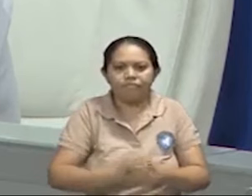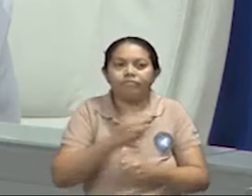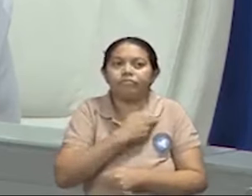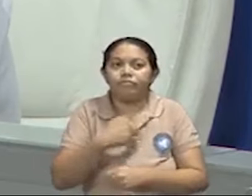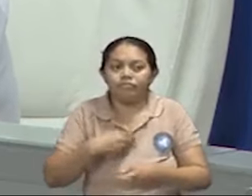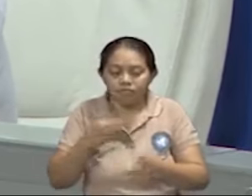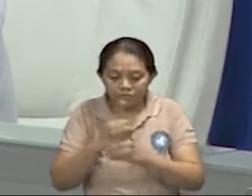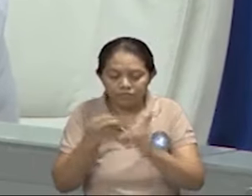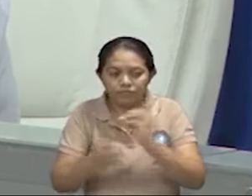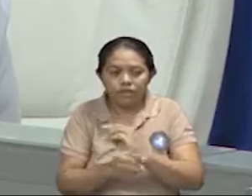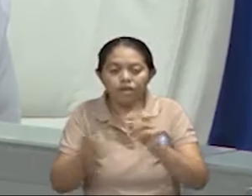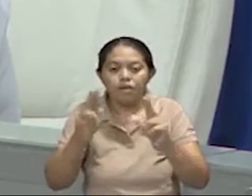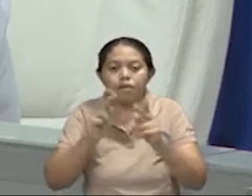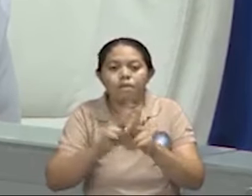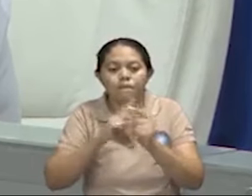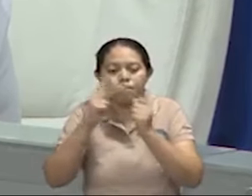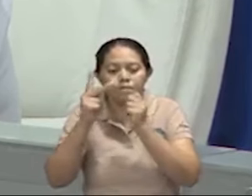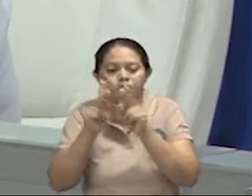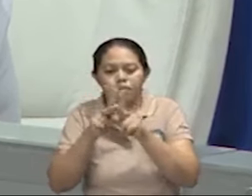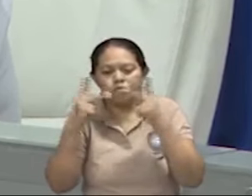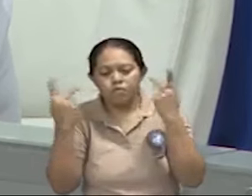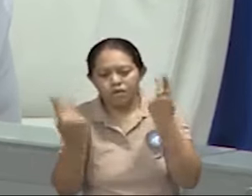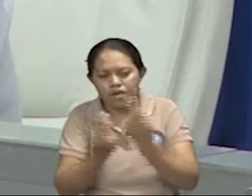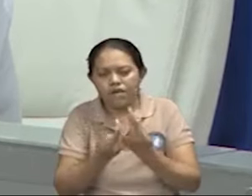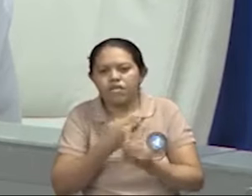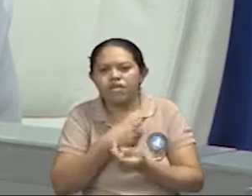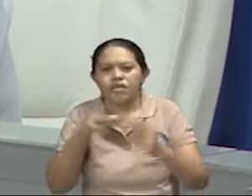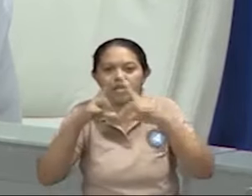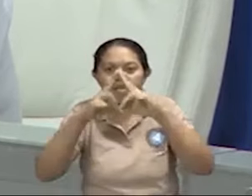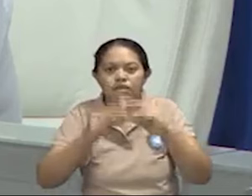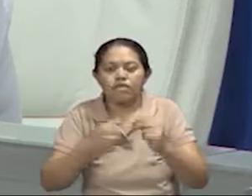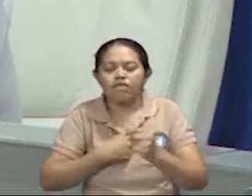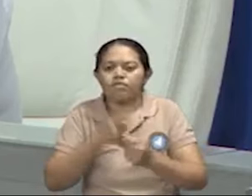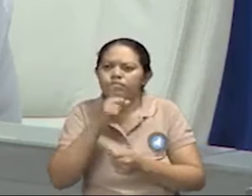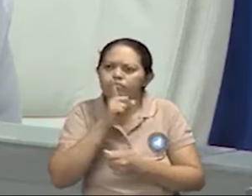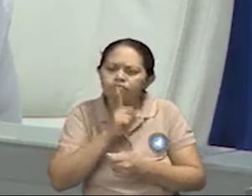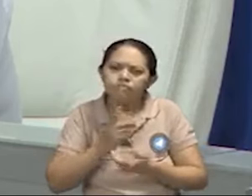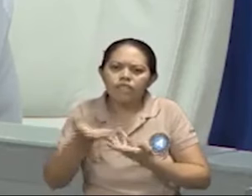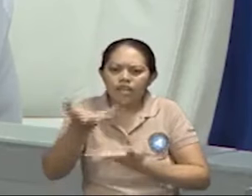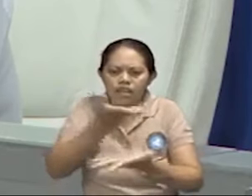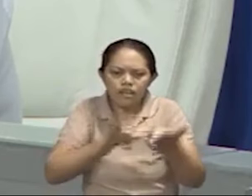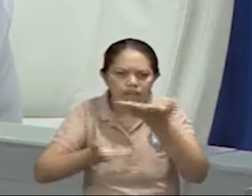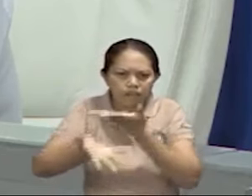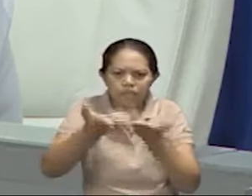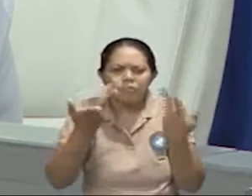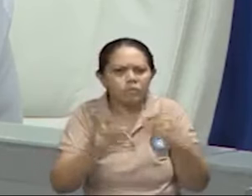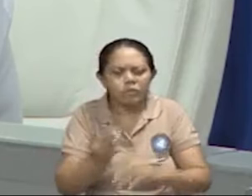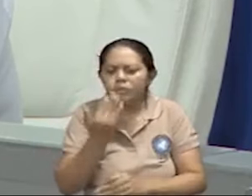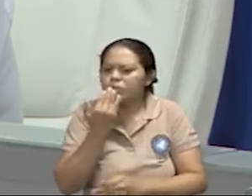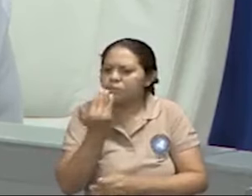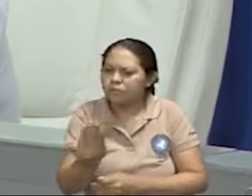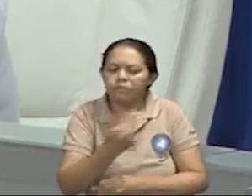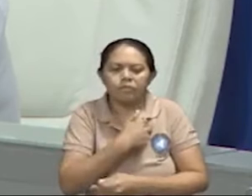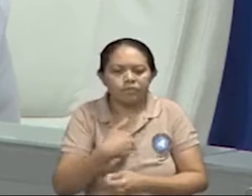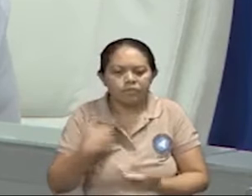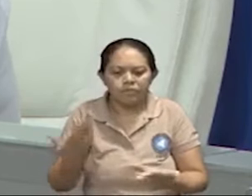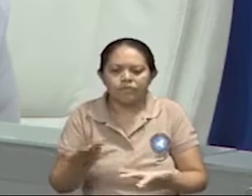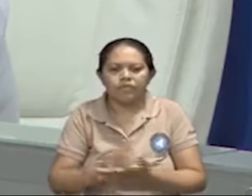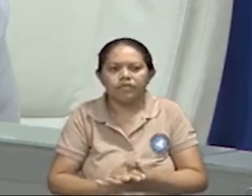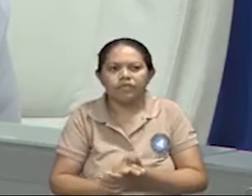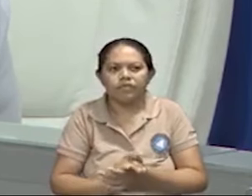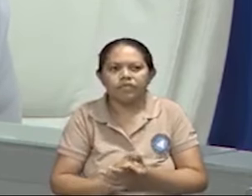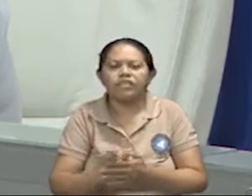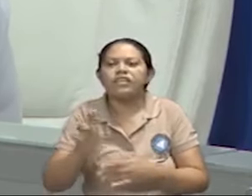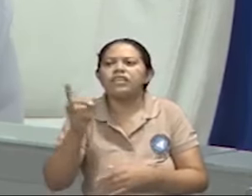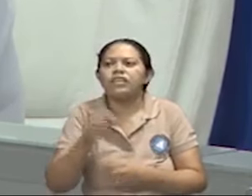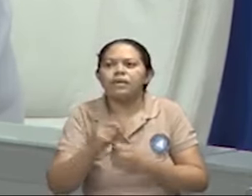en ese sentido el pueblo de Nicaragua se ha caracterizado por mantener una relación solidaria y fraterna con el